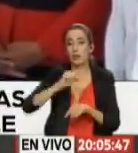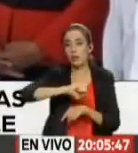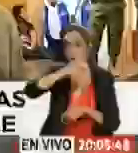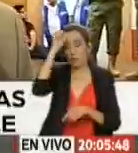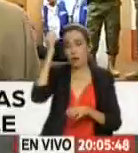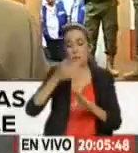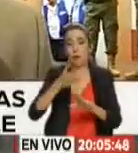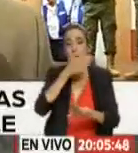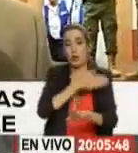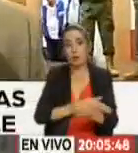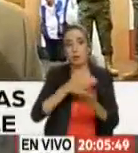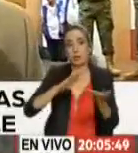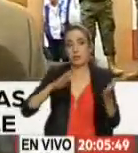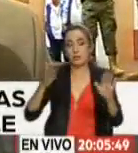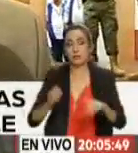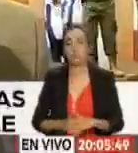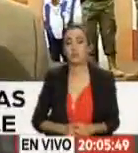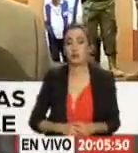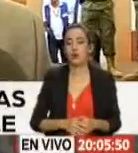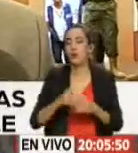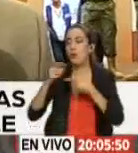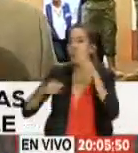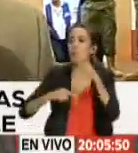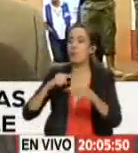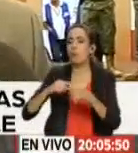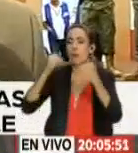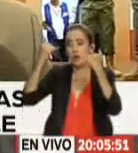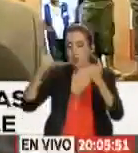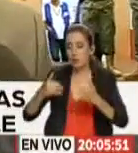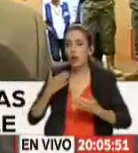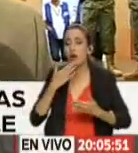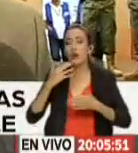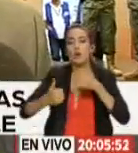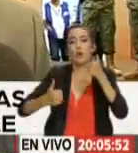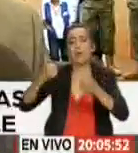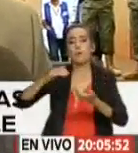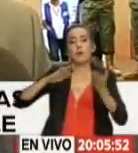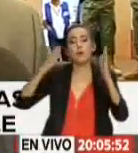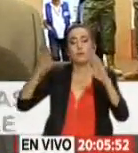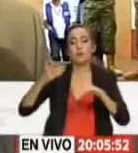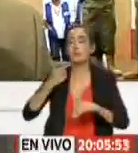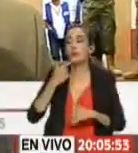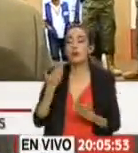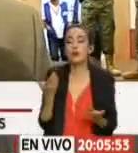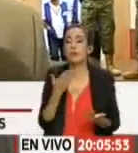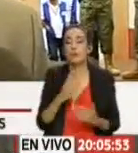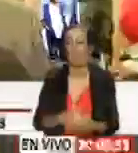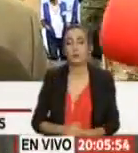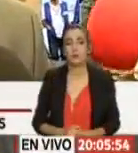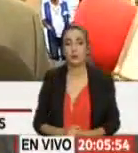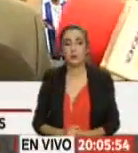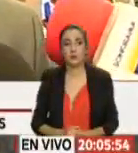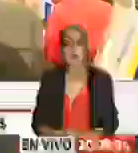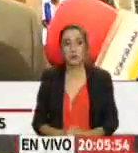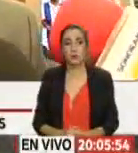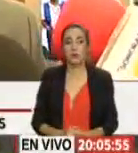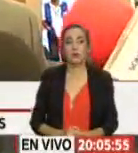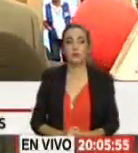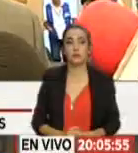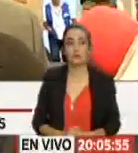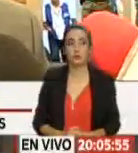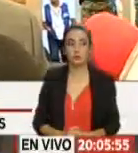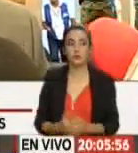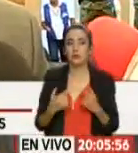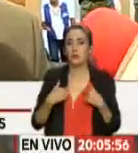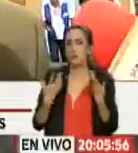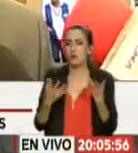en enero. ¿Cuándo se podremos esperar una resolución en cuanto a cómo proceder en torno al candidato de Progreso? Yo creo que este tema no